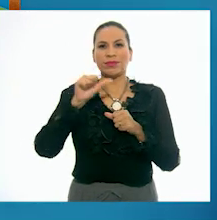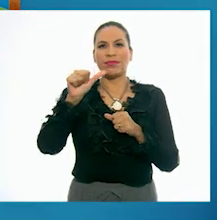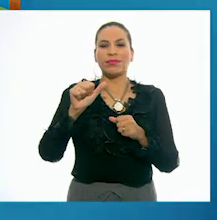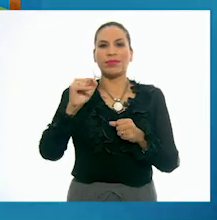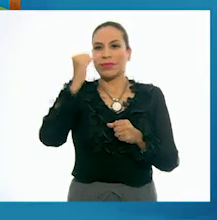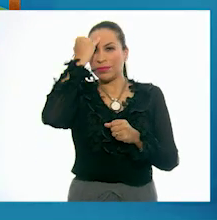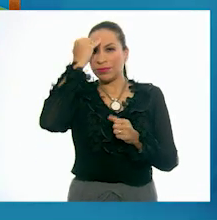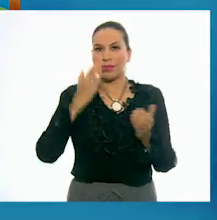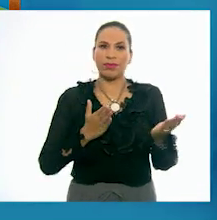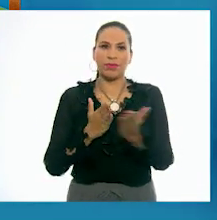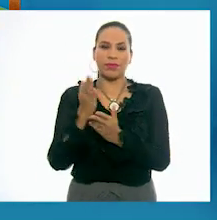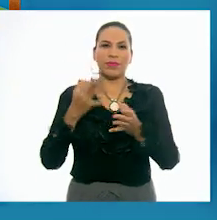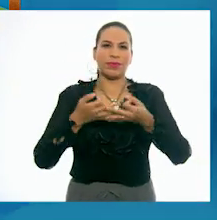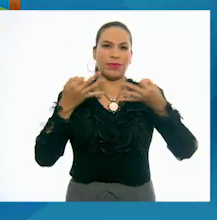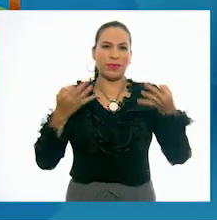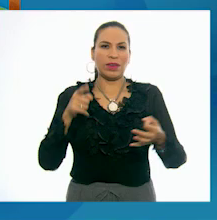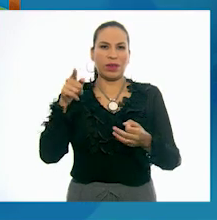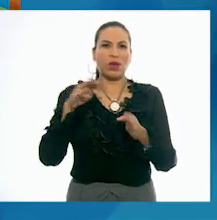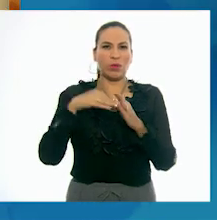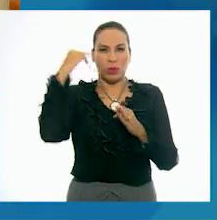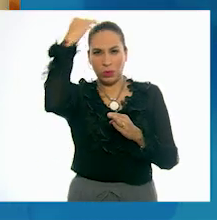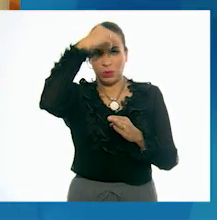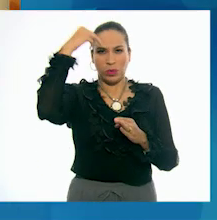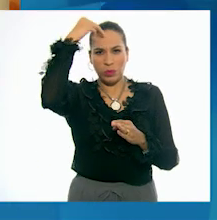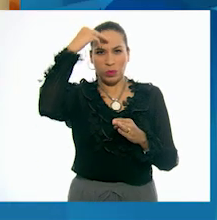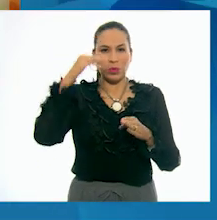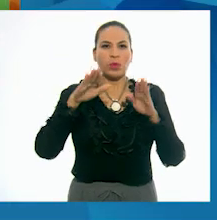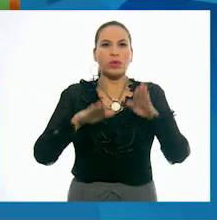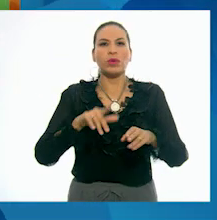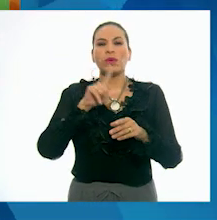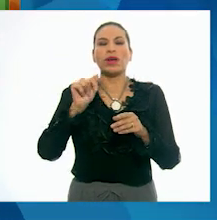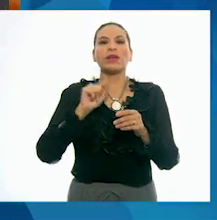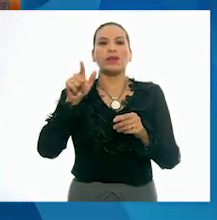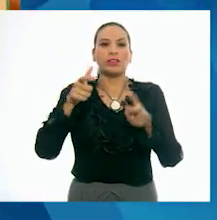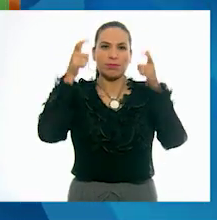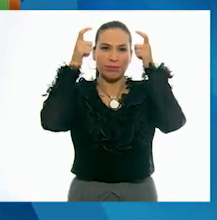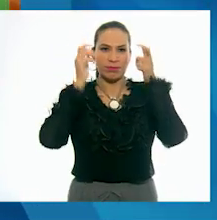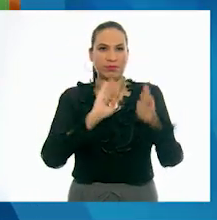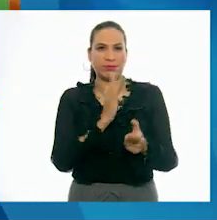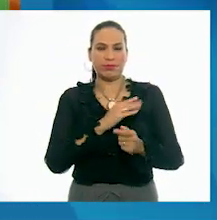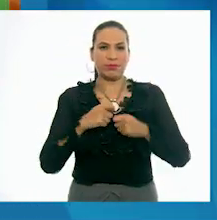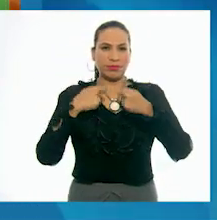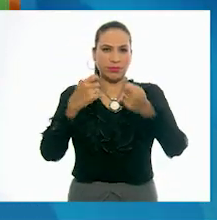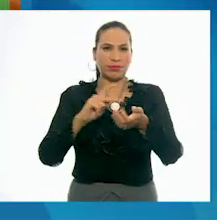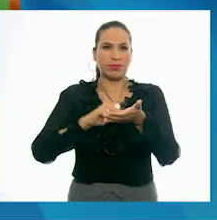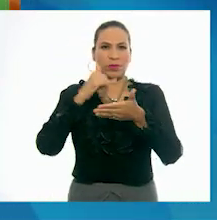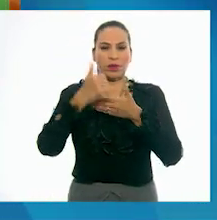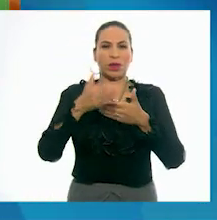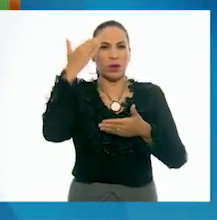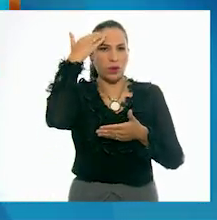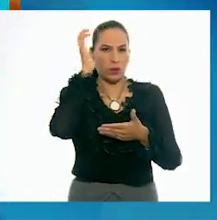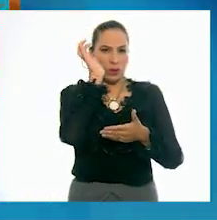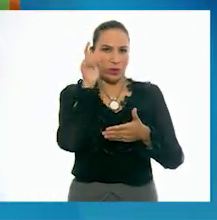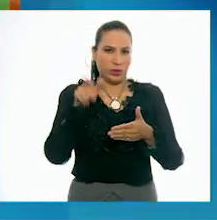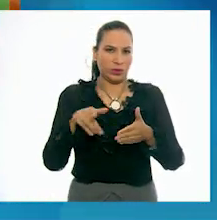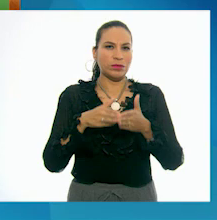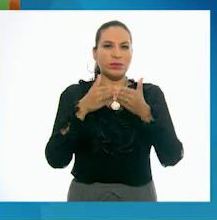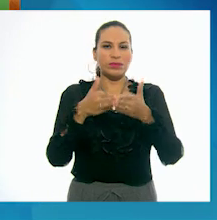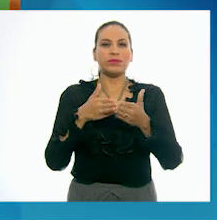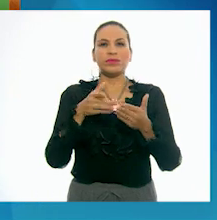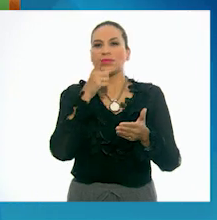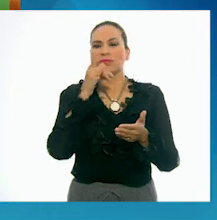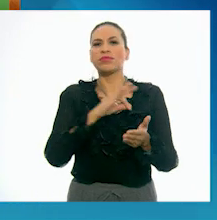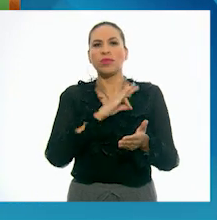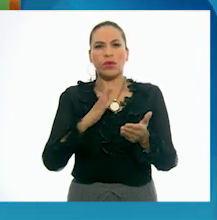sin pasar por el territorio musulmán. Cuando la corona española recibió el proyecto de Cristóbal Colón, quien afirmaba